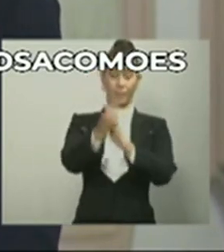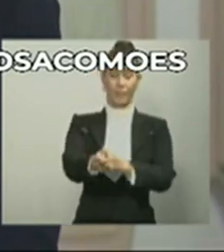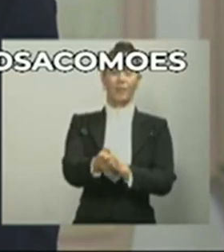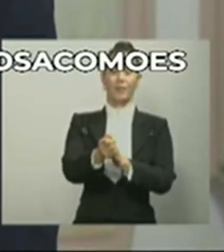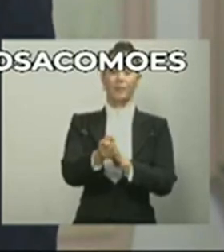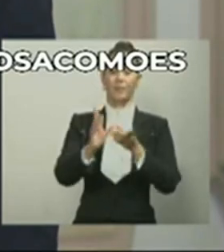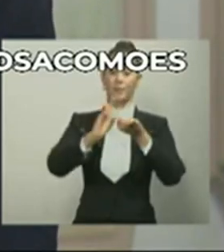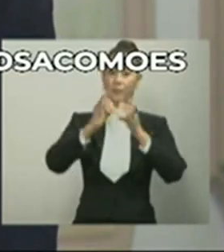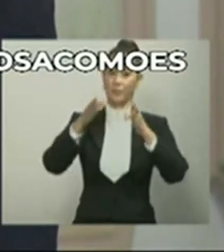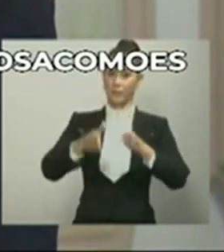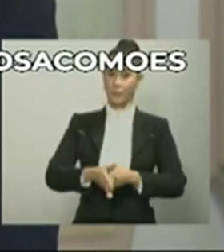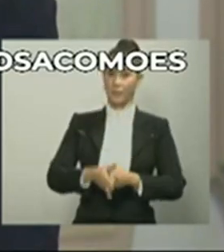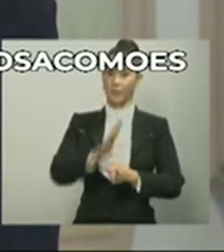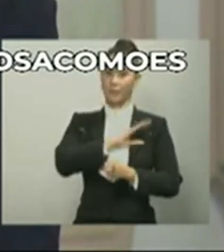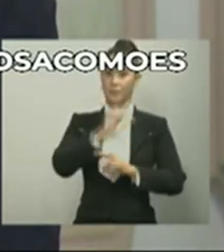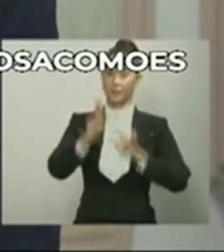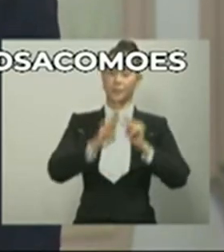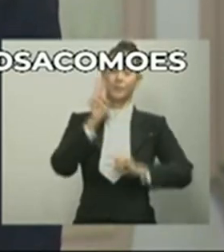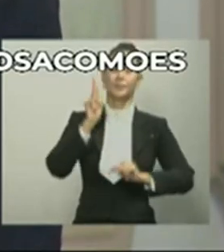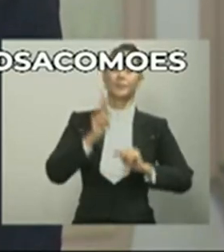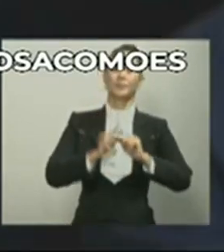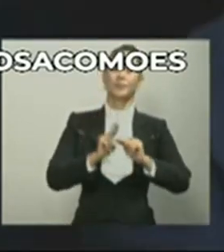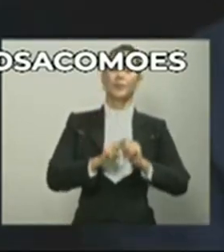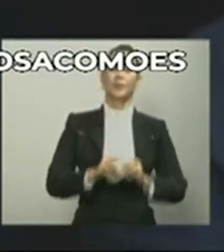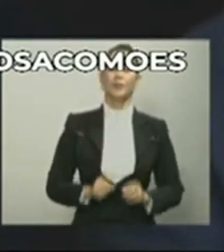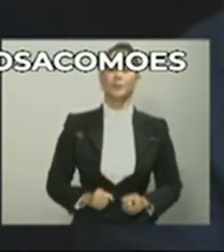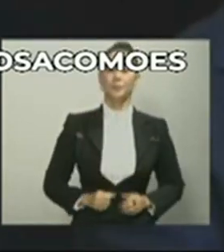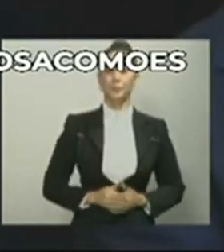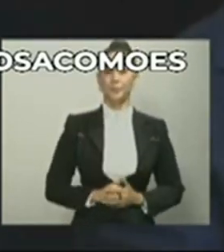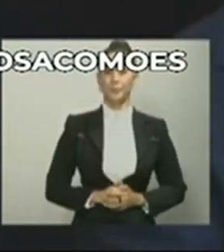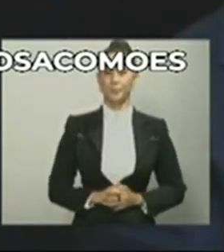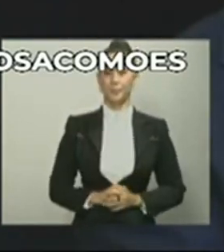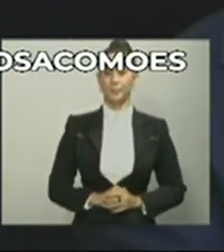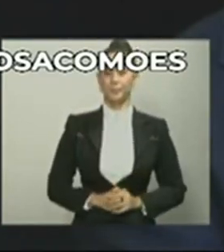director general de la Policía Nacional.